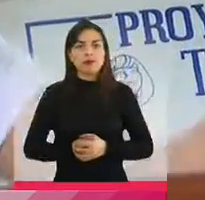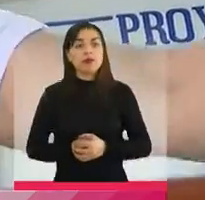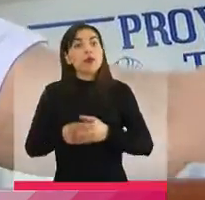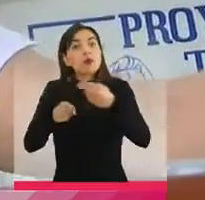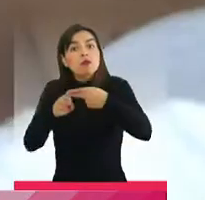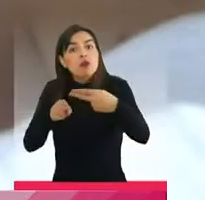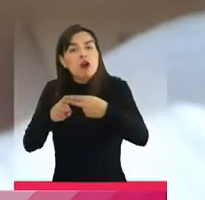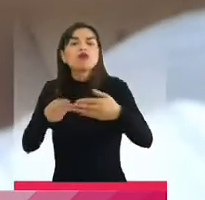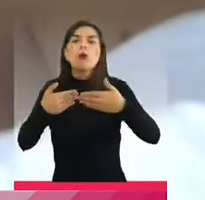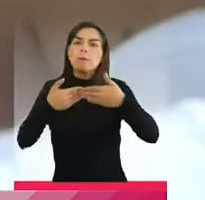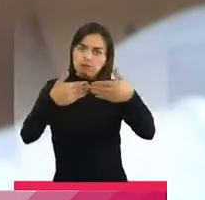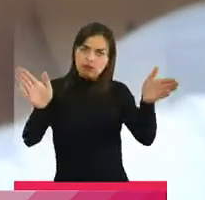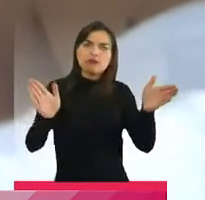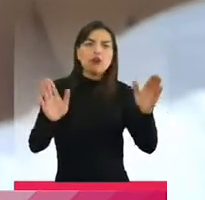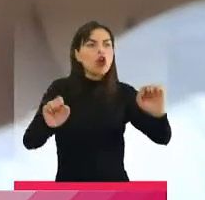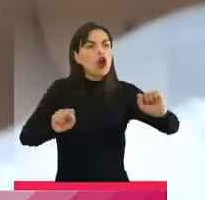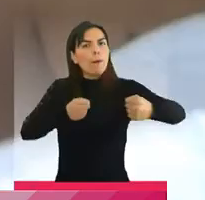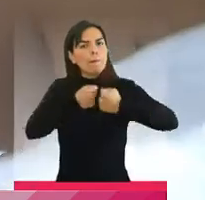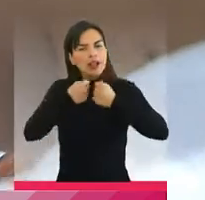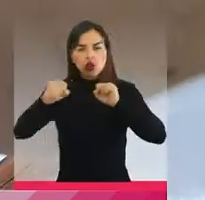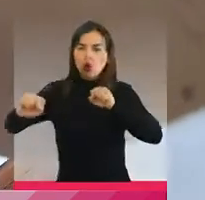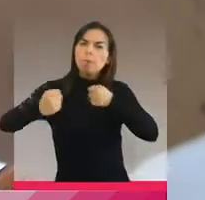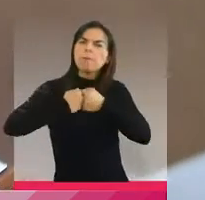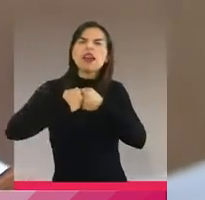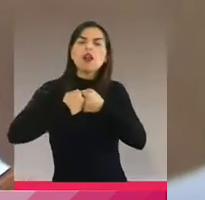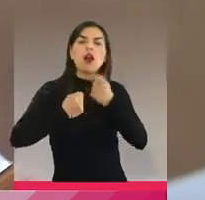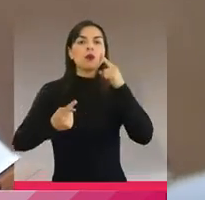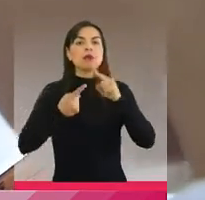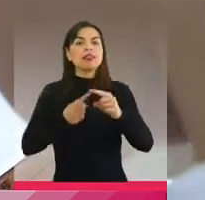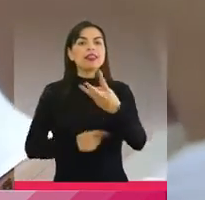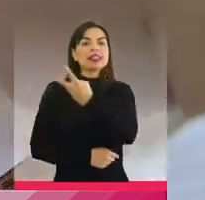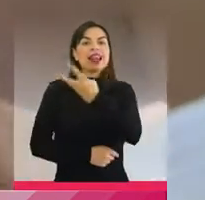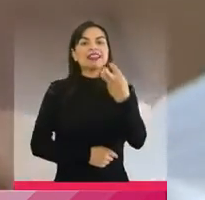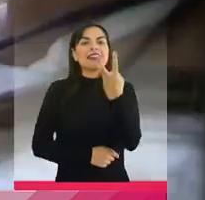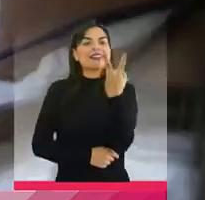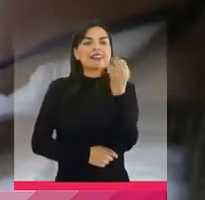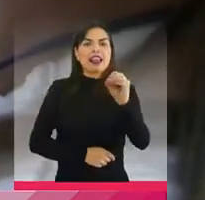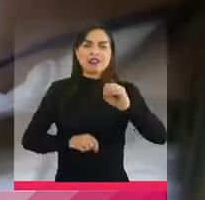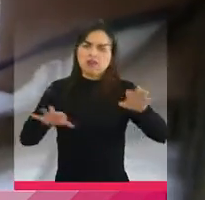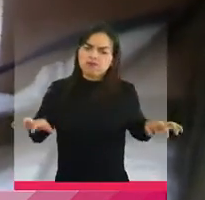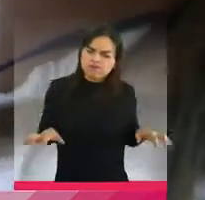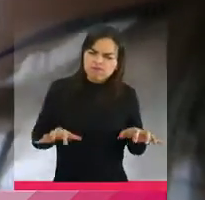convenios destinados al desarrollo de 330 acciones de formación